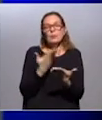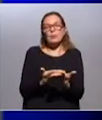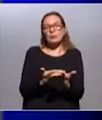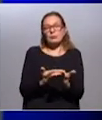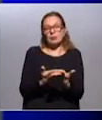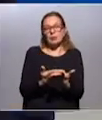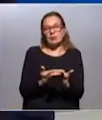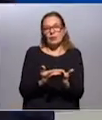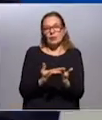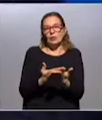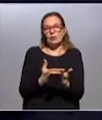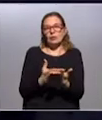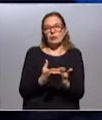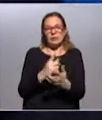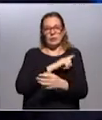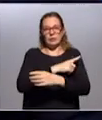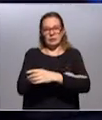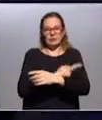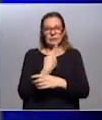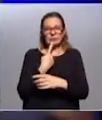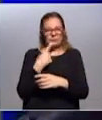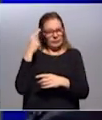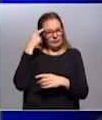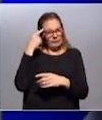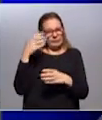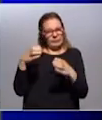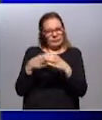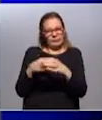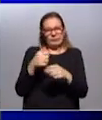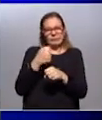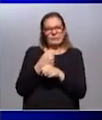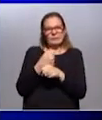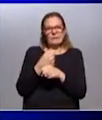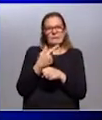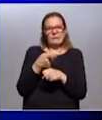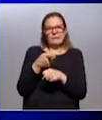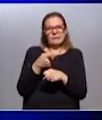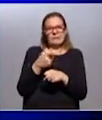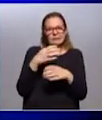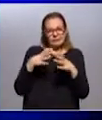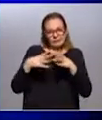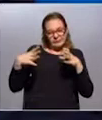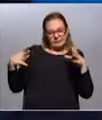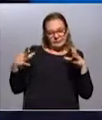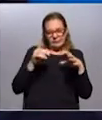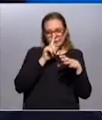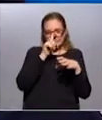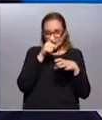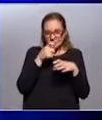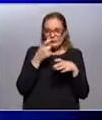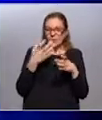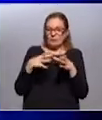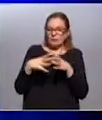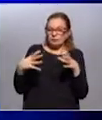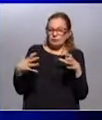tenés o que tiene la fuerza política pensando en el municipio a que como decíamos es el es el más grande que tiene montevideo por lo menos en